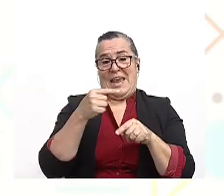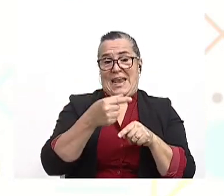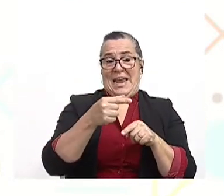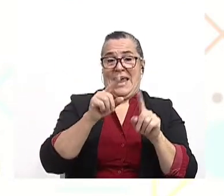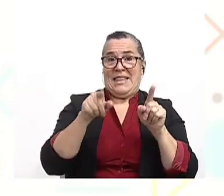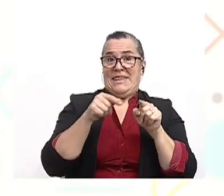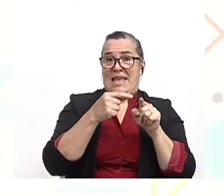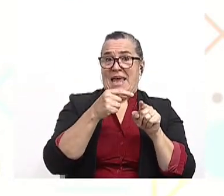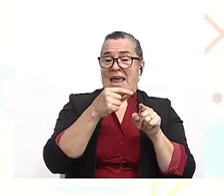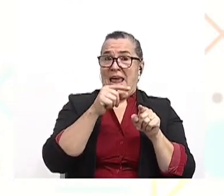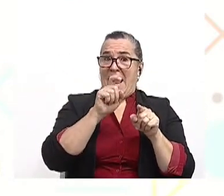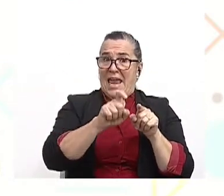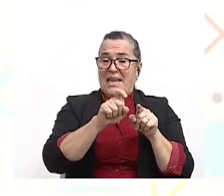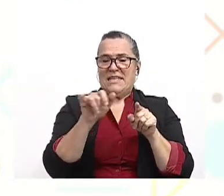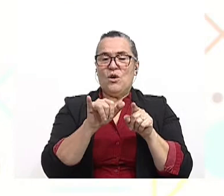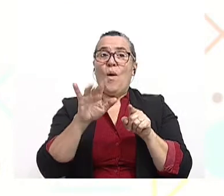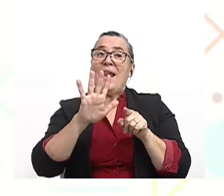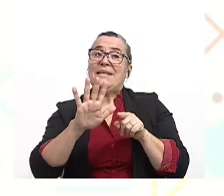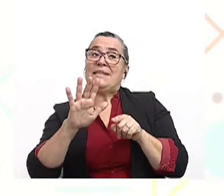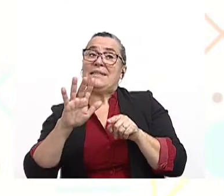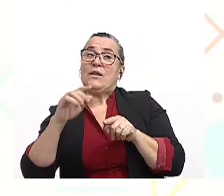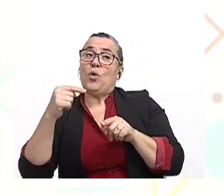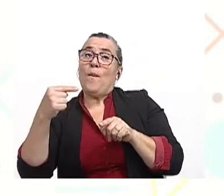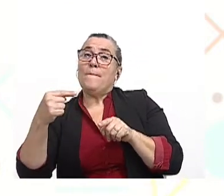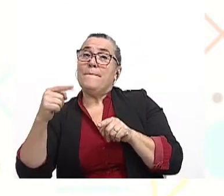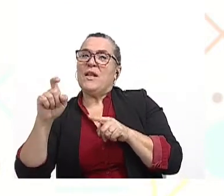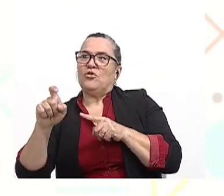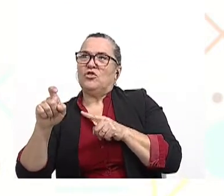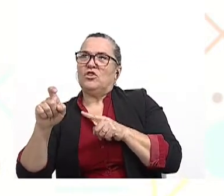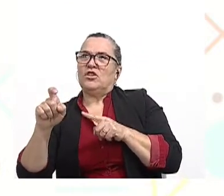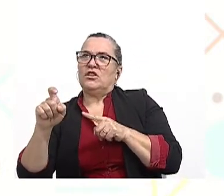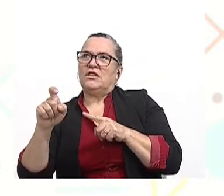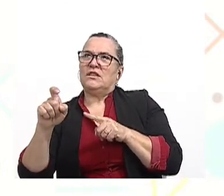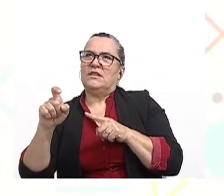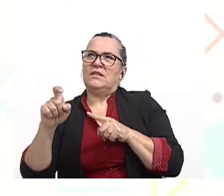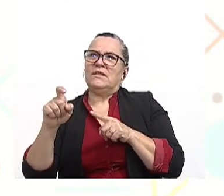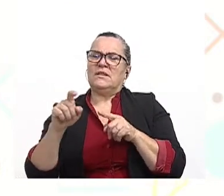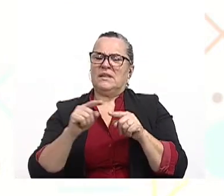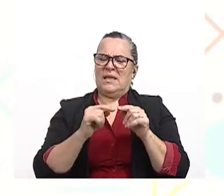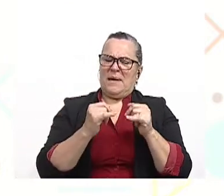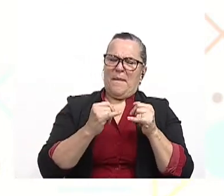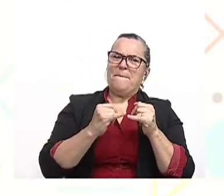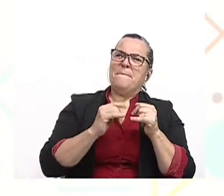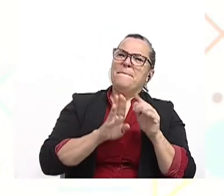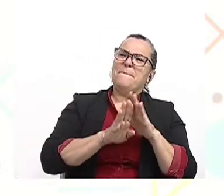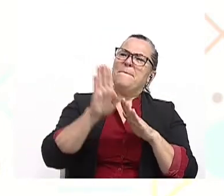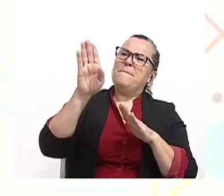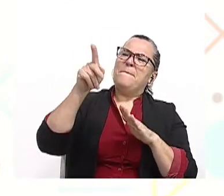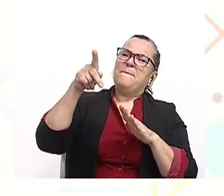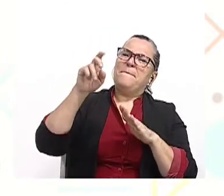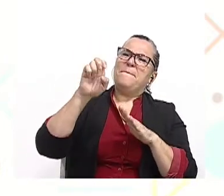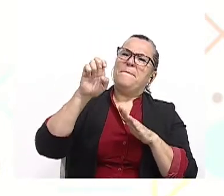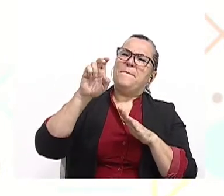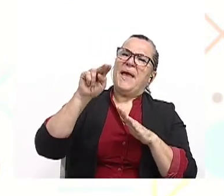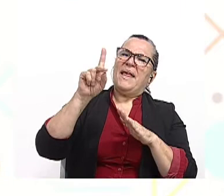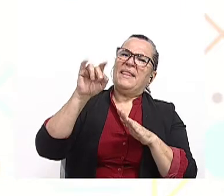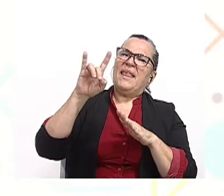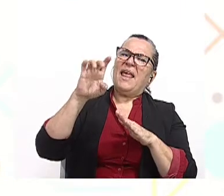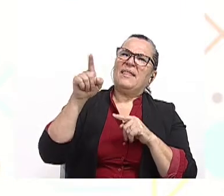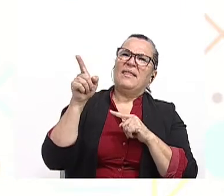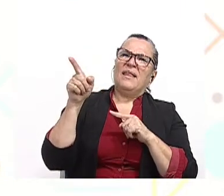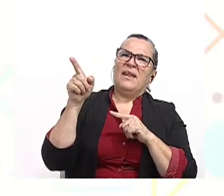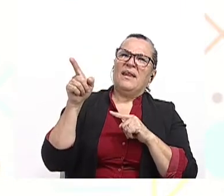x igual a 5 menos x. ¿Cuál es la pendiente de esa función? ¿La pudieron